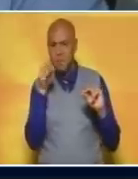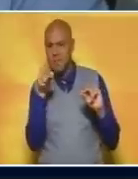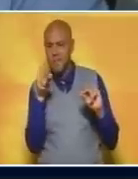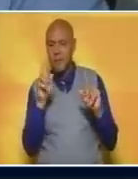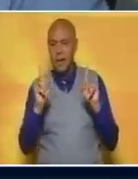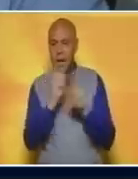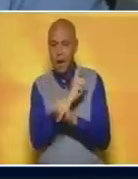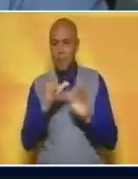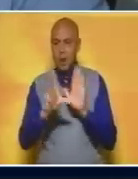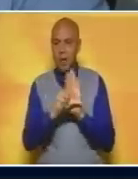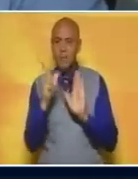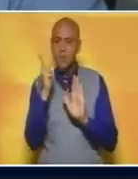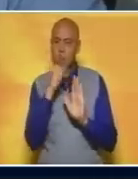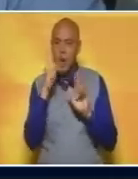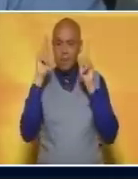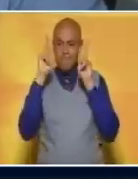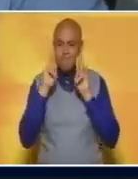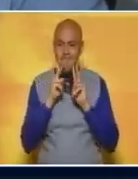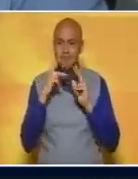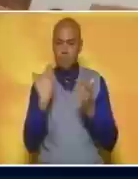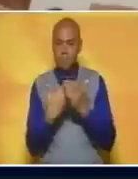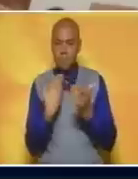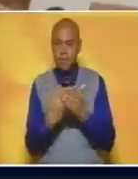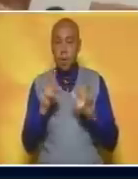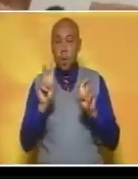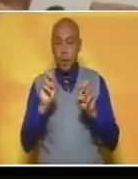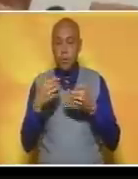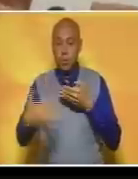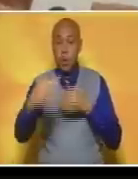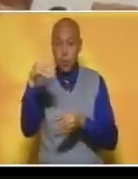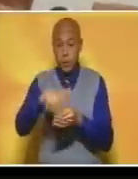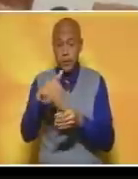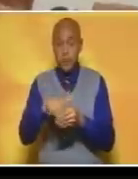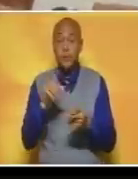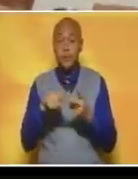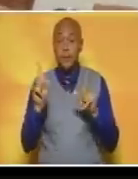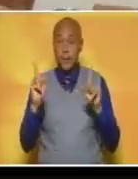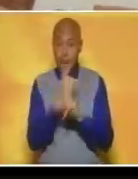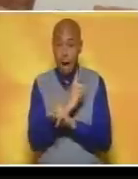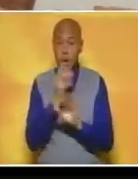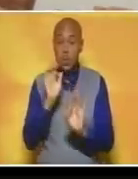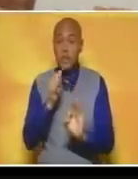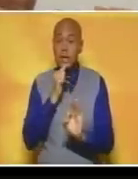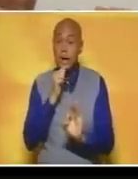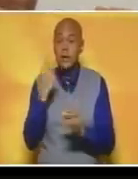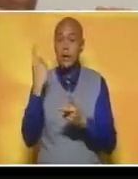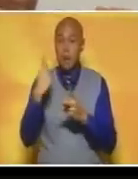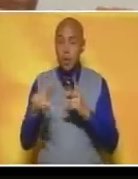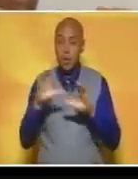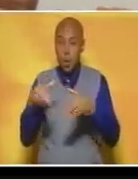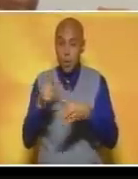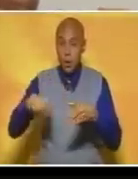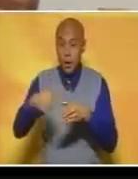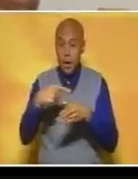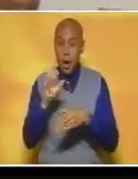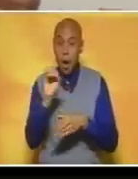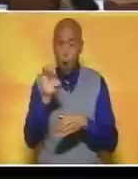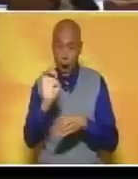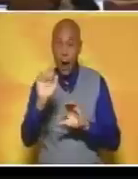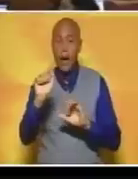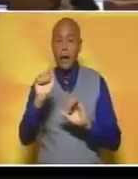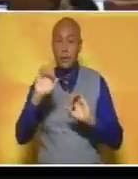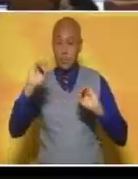tendrían credibilidad para un nuevo proceso electoral. En las reformas no se detalla la participación de la Organización de Estados